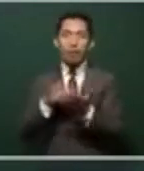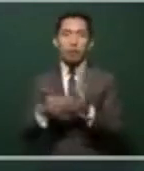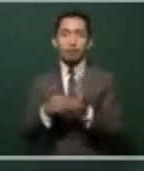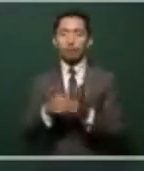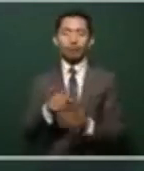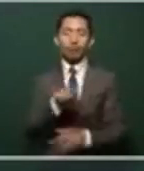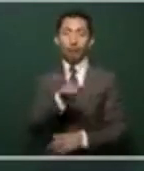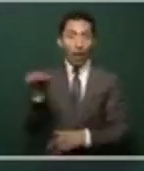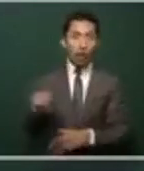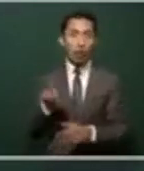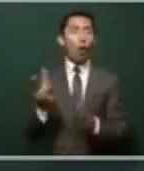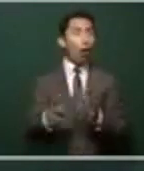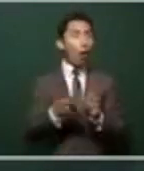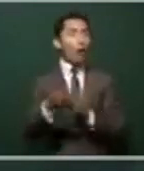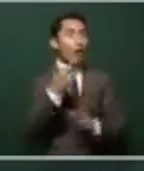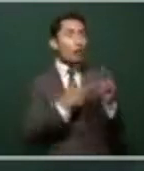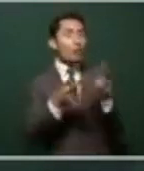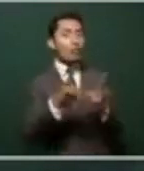porque